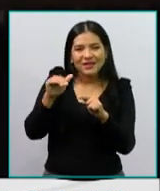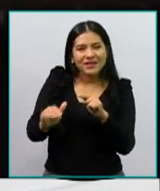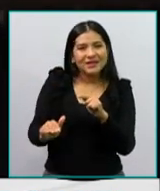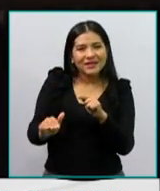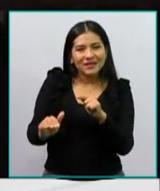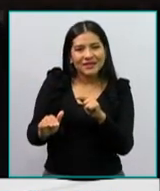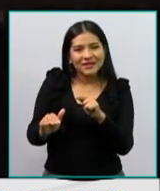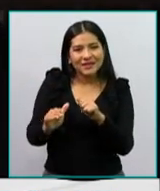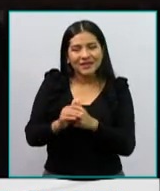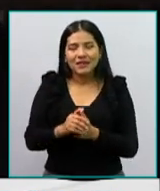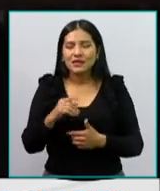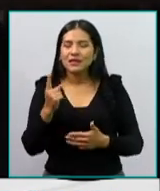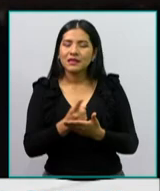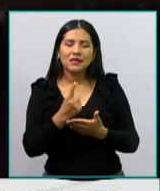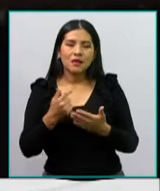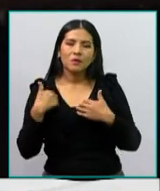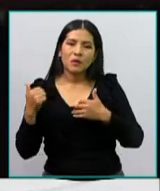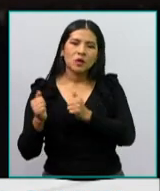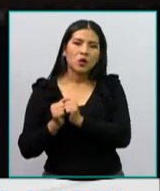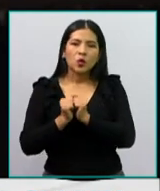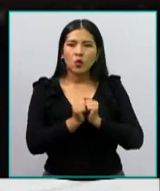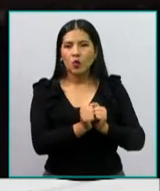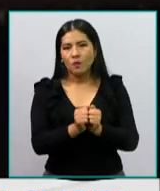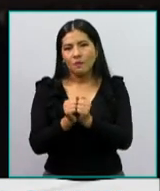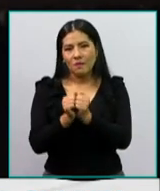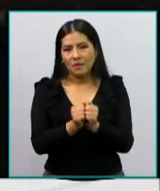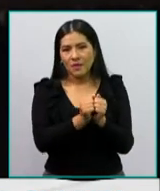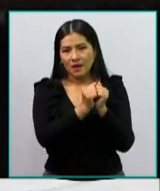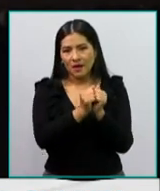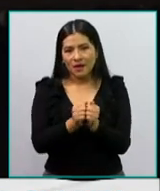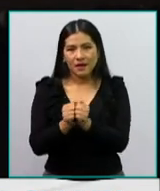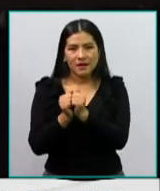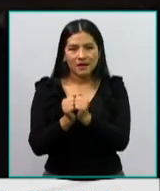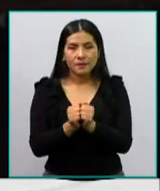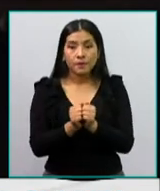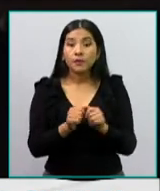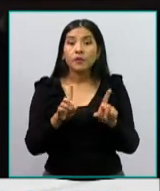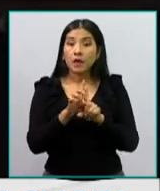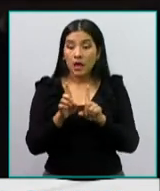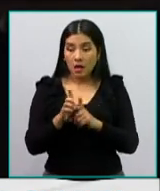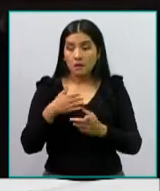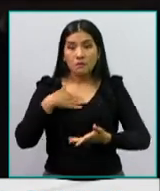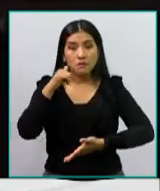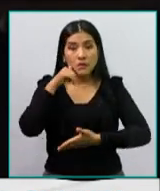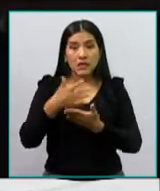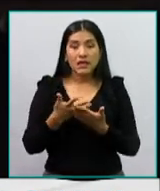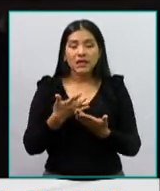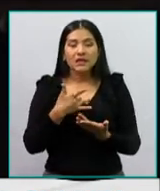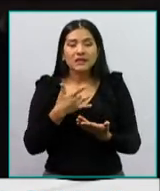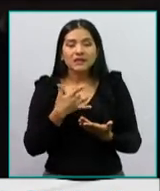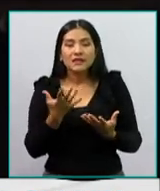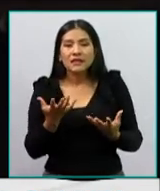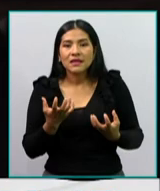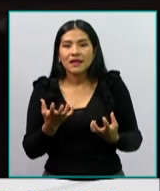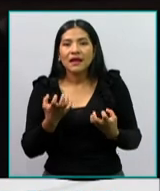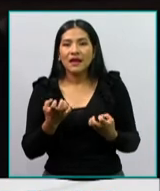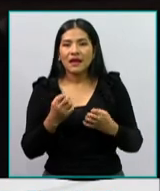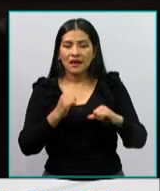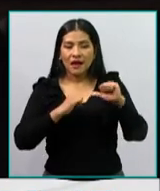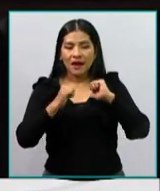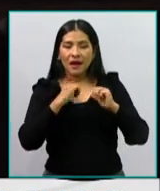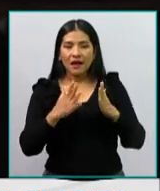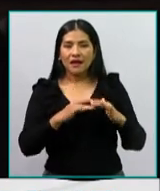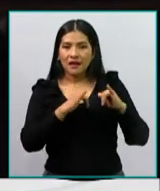Entonces, siempre ha sido mi compañera, es por eso que ella también tiene cierta sensibilidad a ser artista, es una crítica